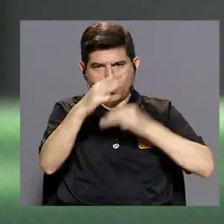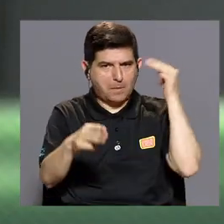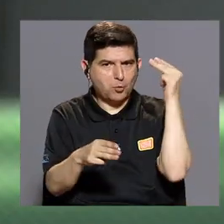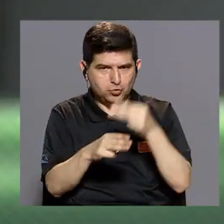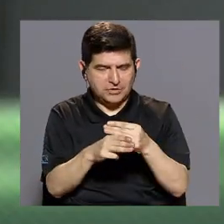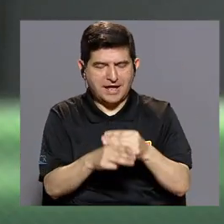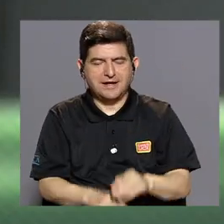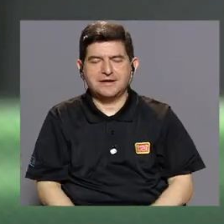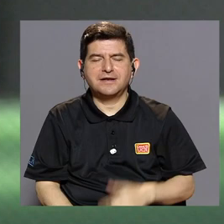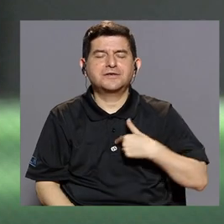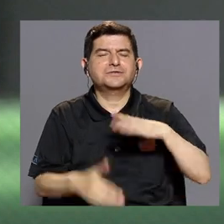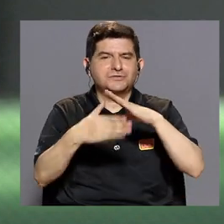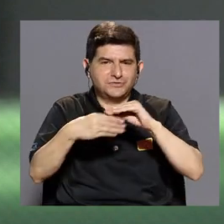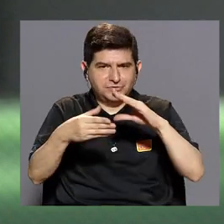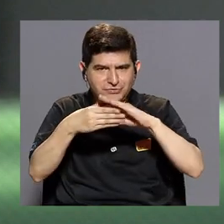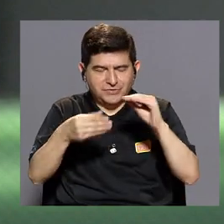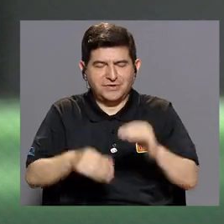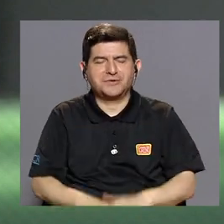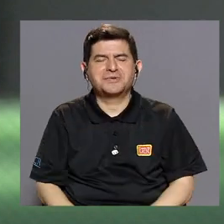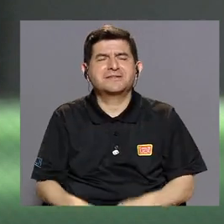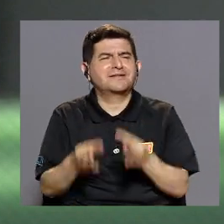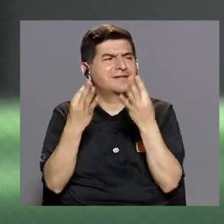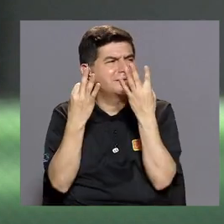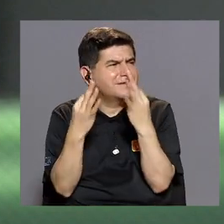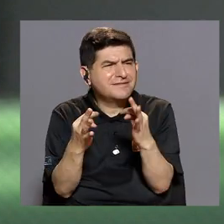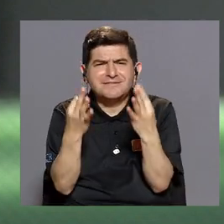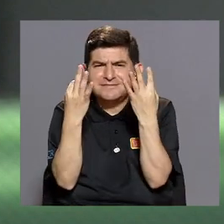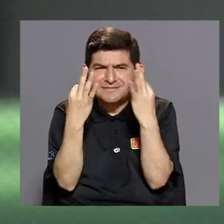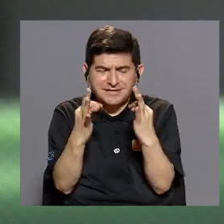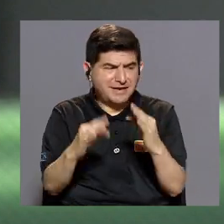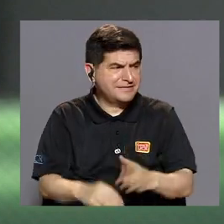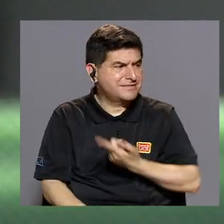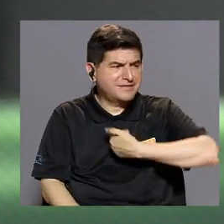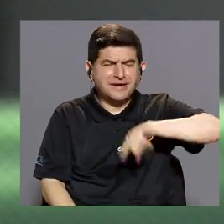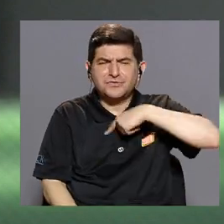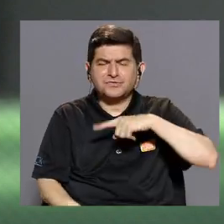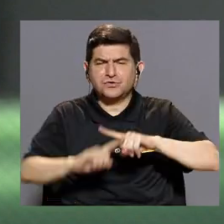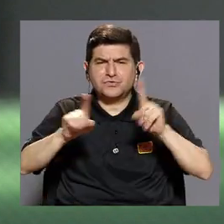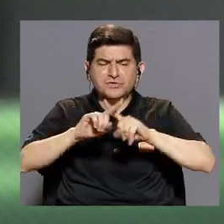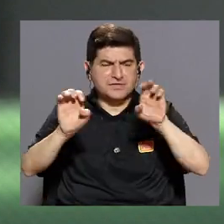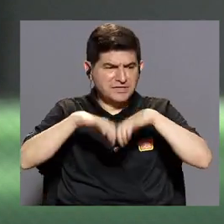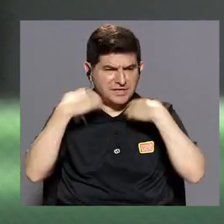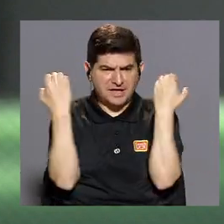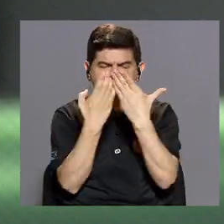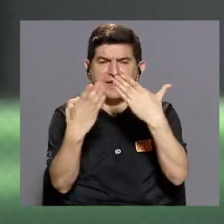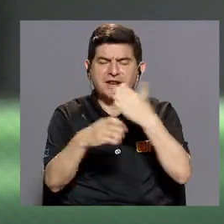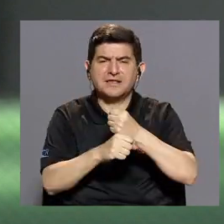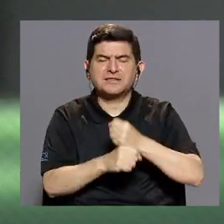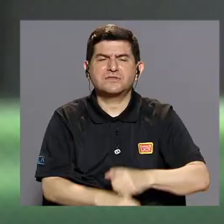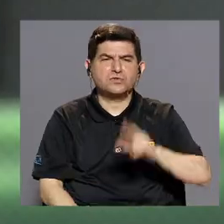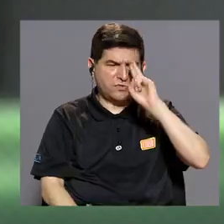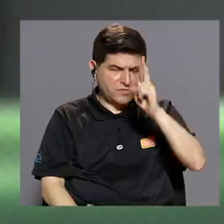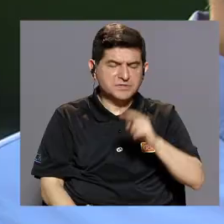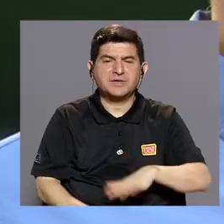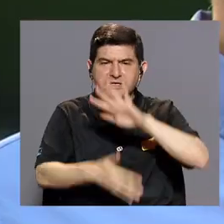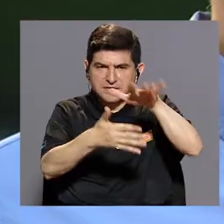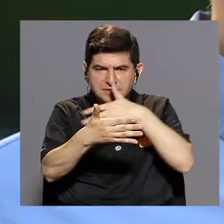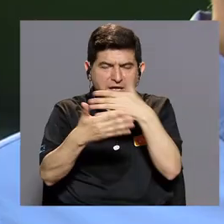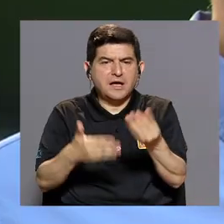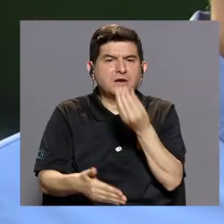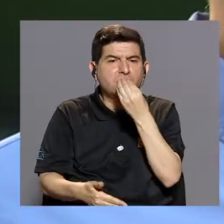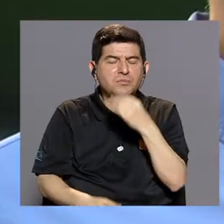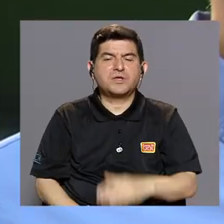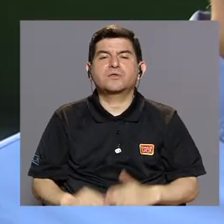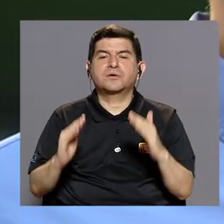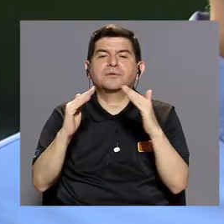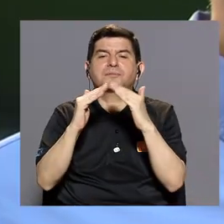Mundial, yo te comentaba ese día que nosotros intentamos, creo que muchas selecciones y muchos equipos lo hacen, respetar ese horario de comida, de que